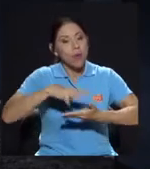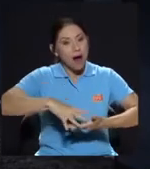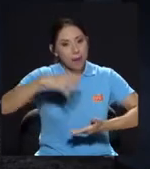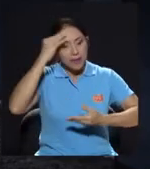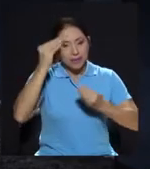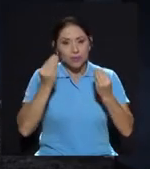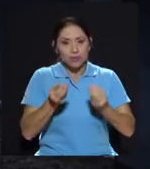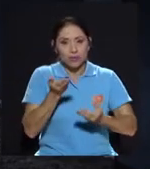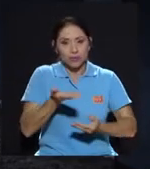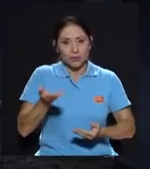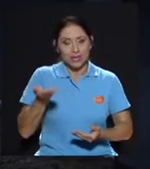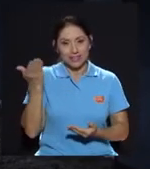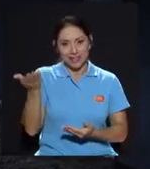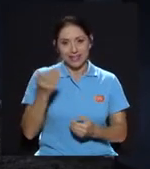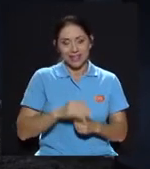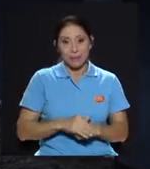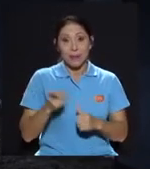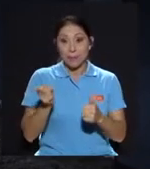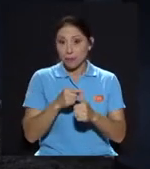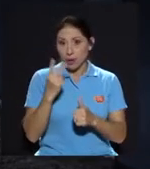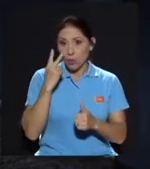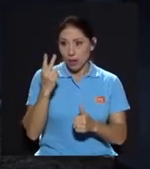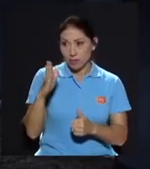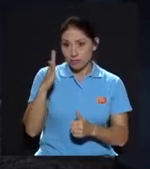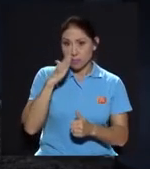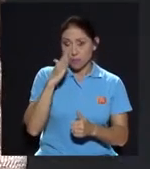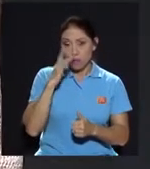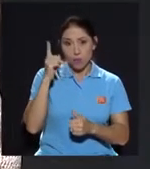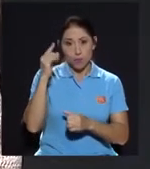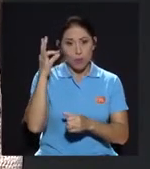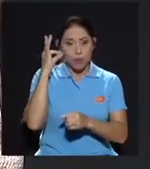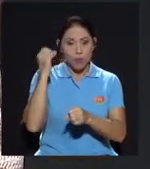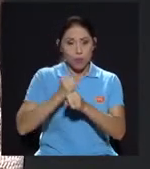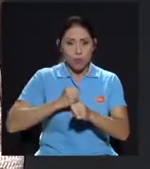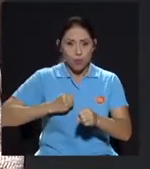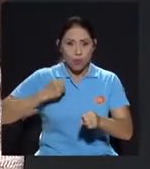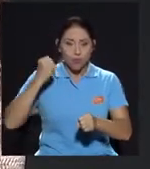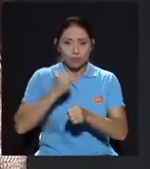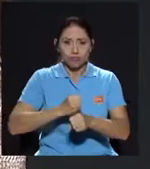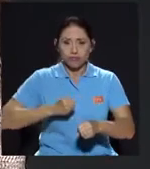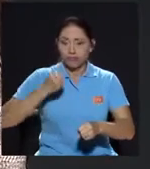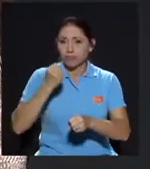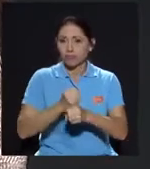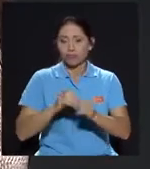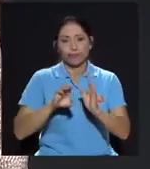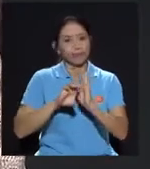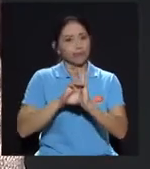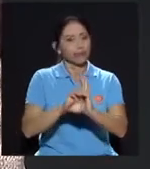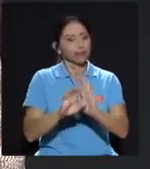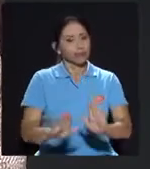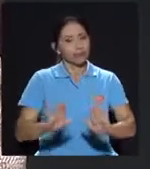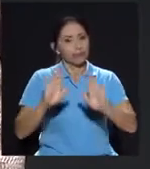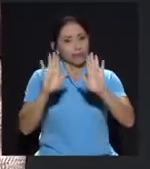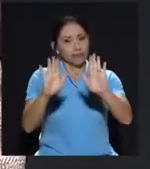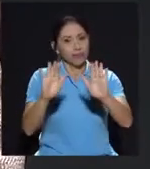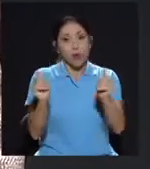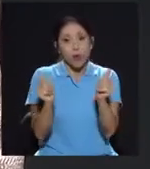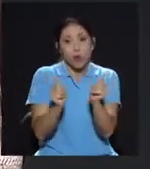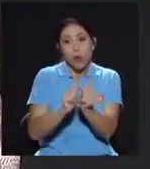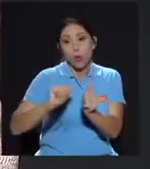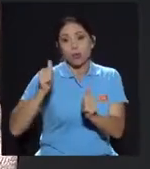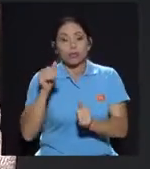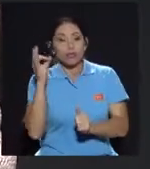de ella primero ver a una mujer trabajadora un gran ejemplo con mujeres también a su lado